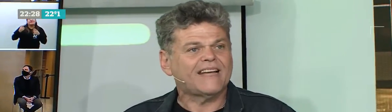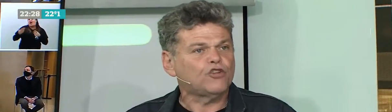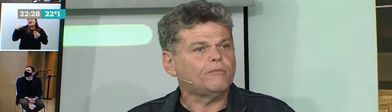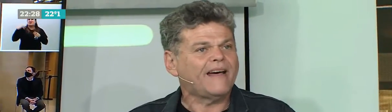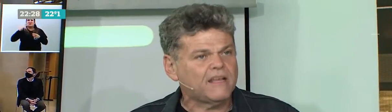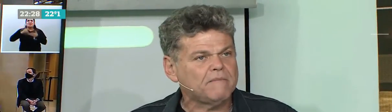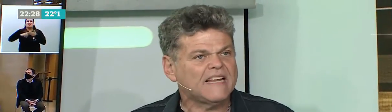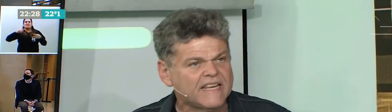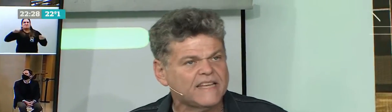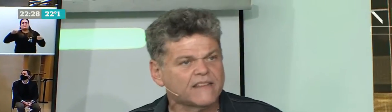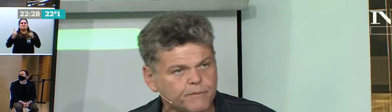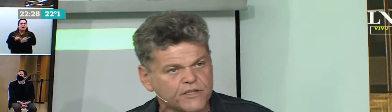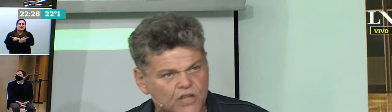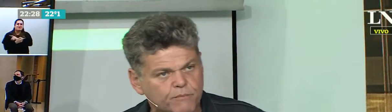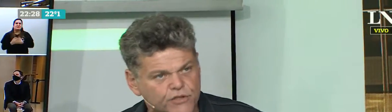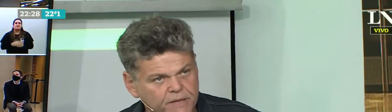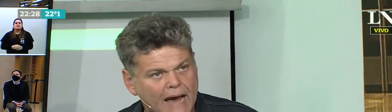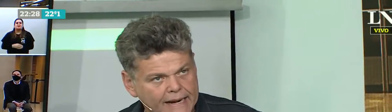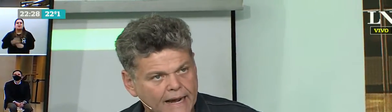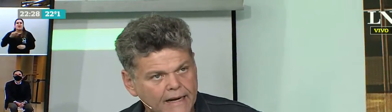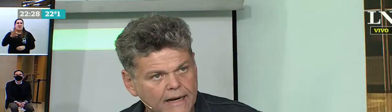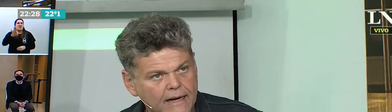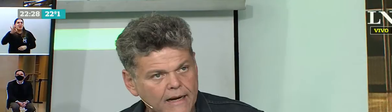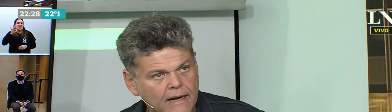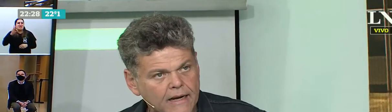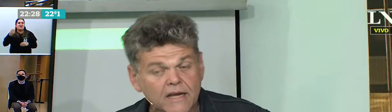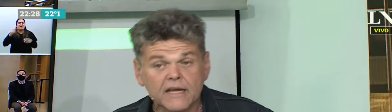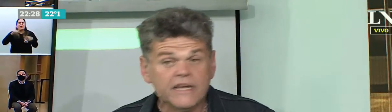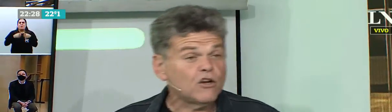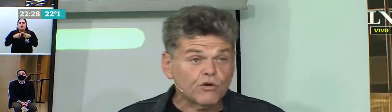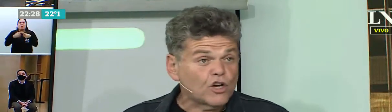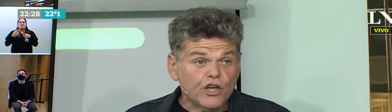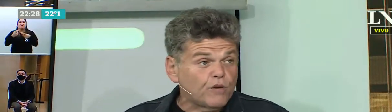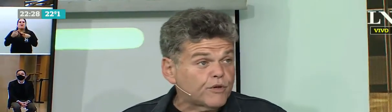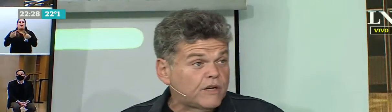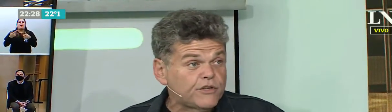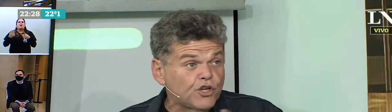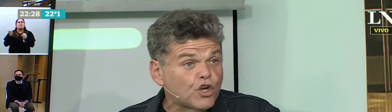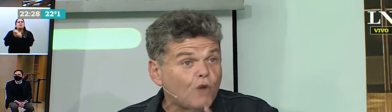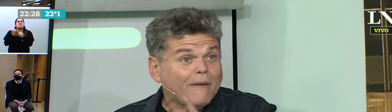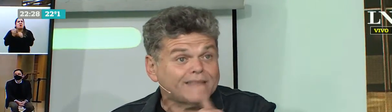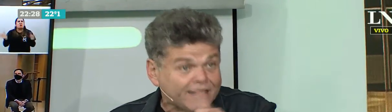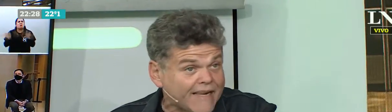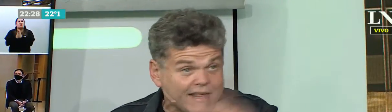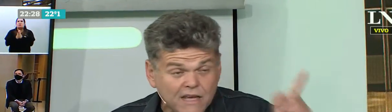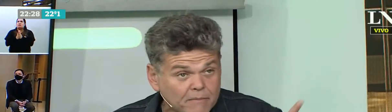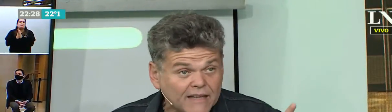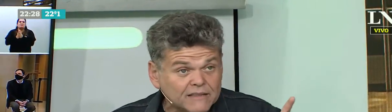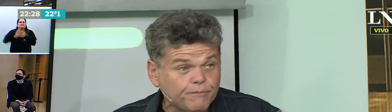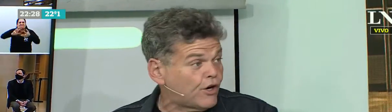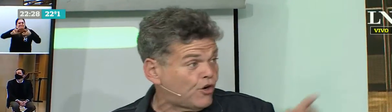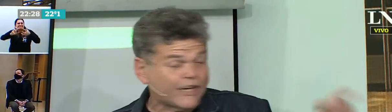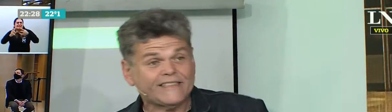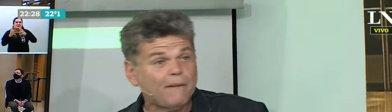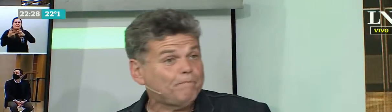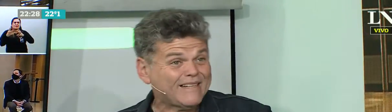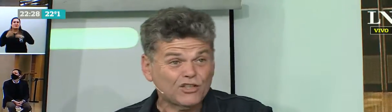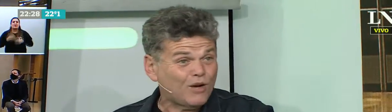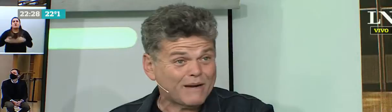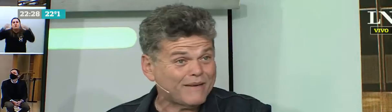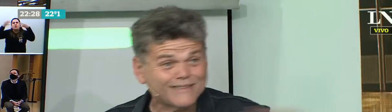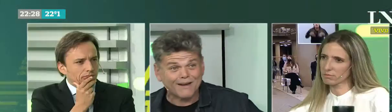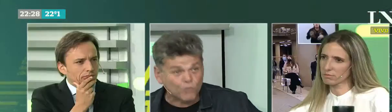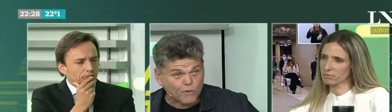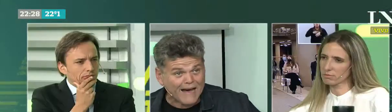matando más de 1.500 personas por semana. Y lo único que le digo por televisión, no maten a nadie más, porque los que están